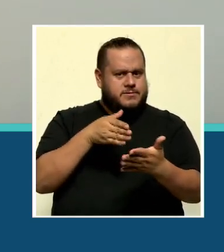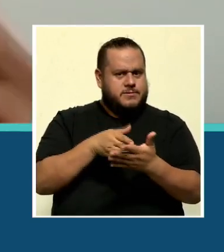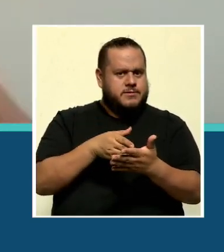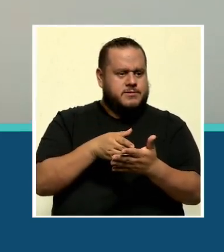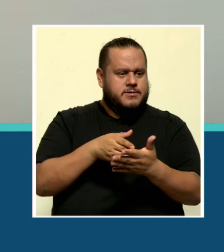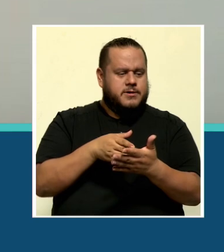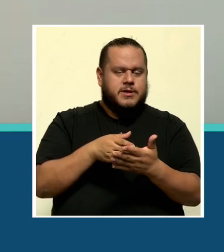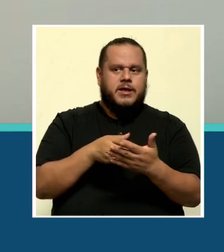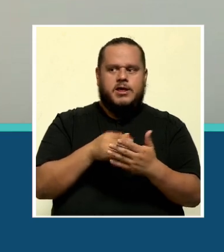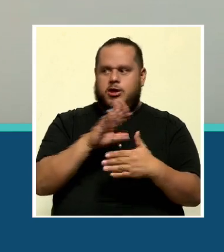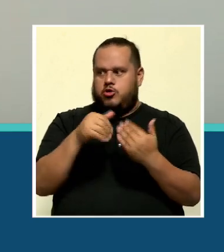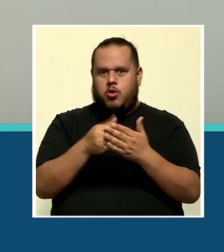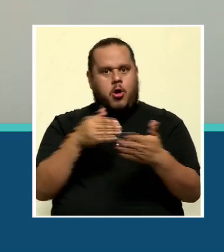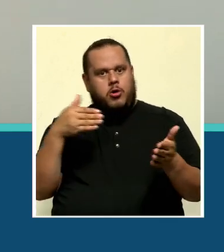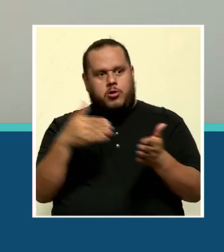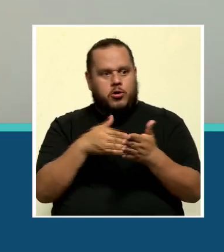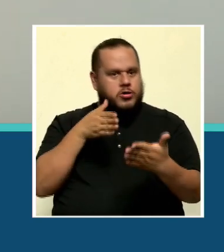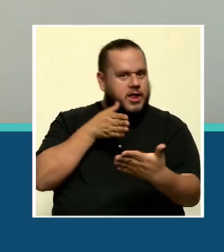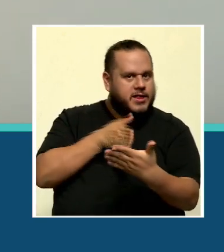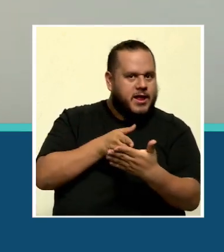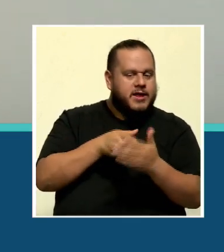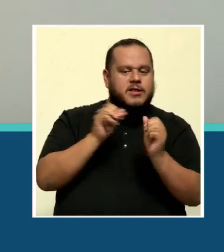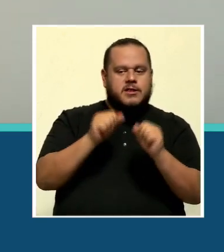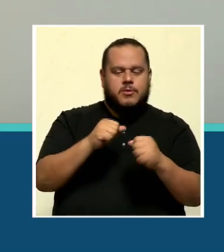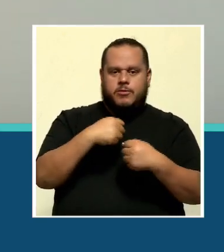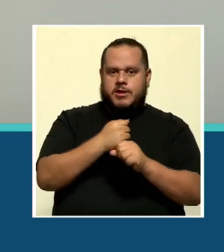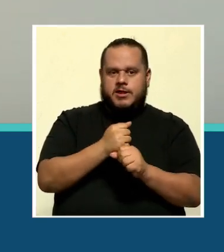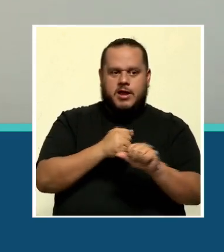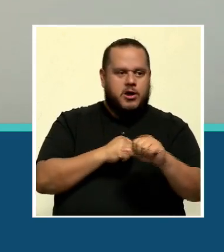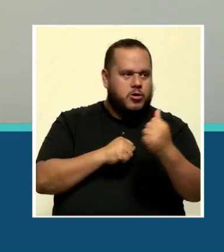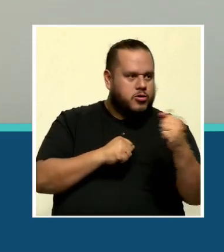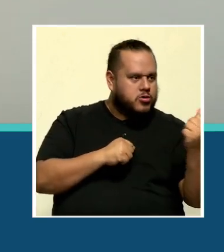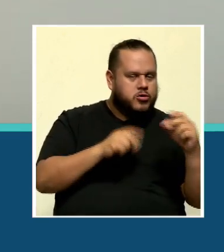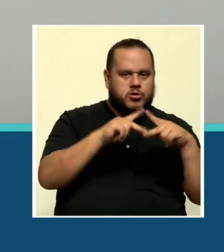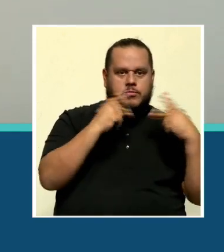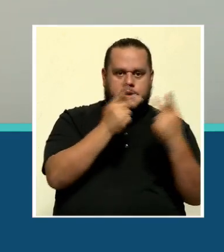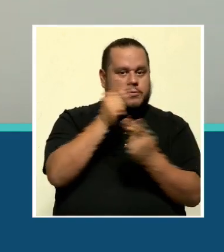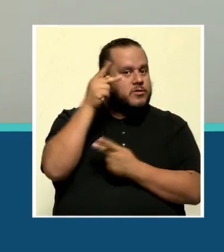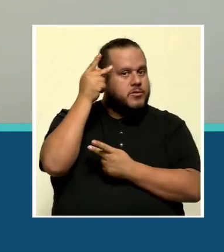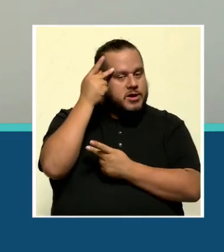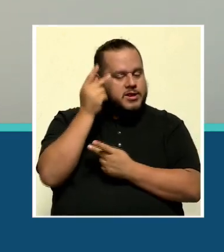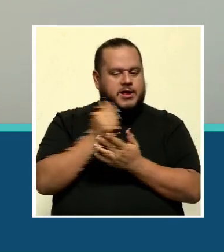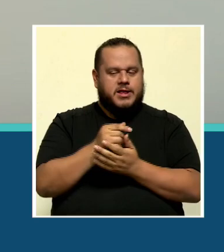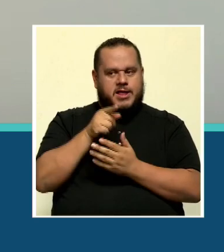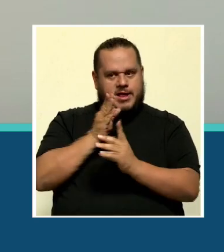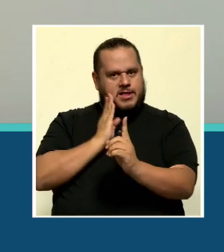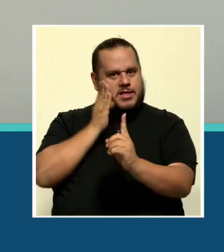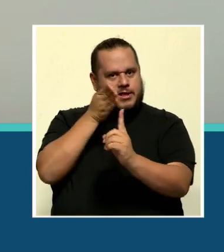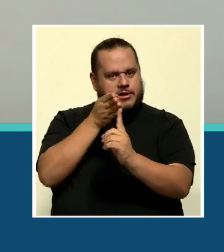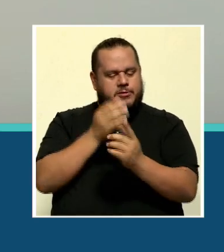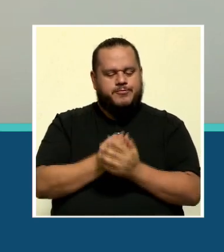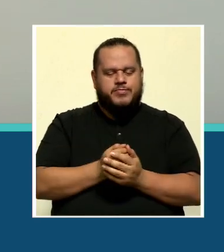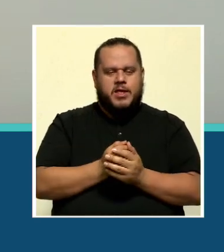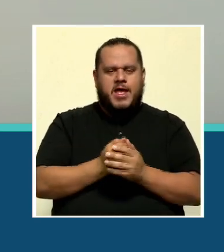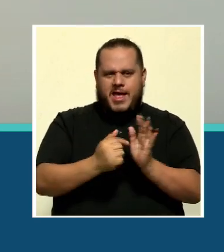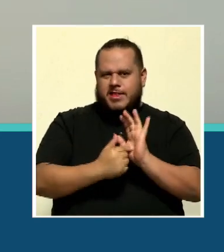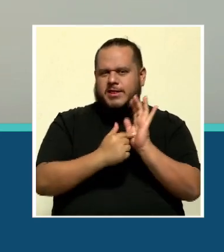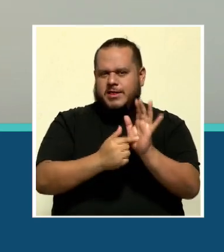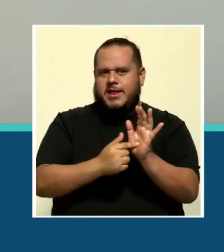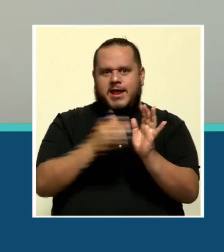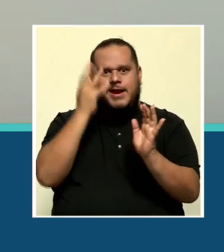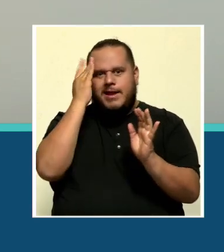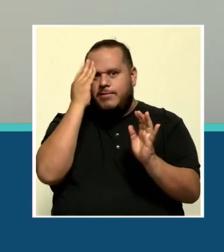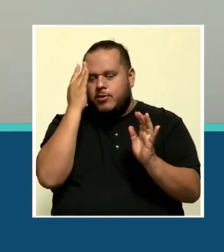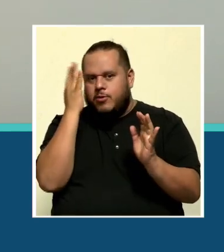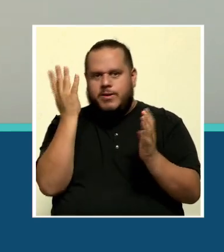y los otros ataques que hagan o que pueden hacer los otros partidos políticos en esta dirección denotan la